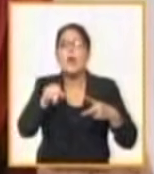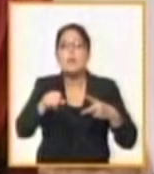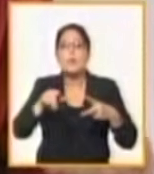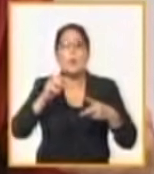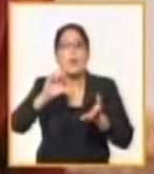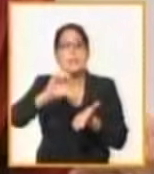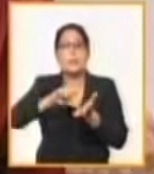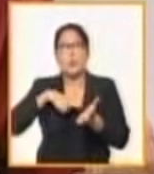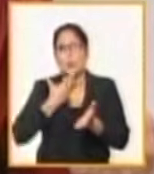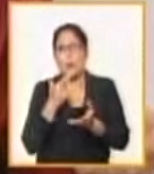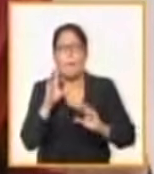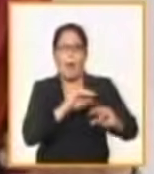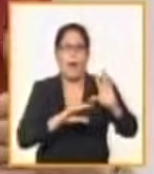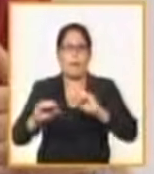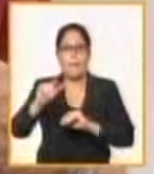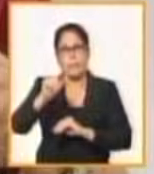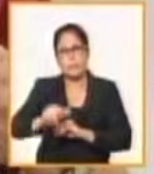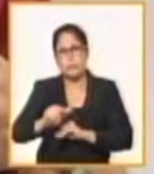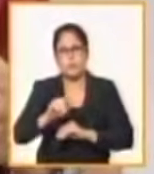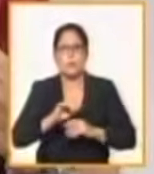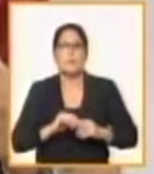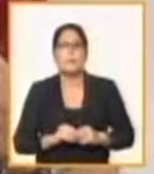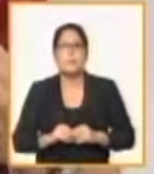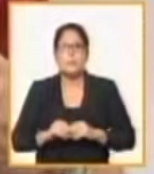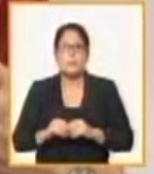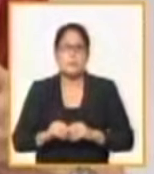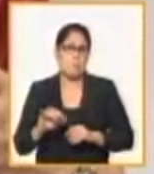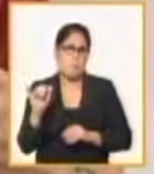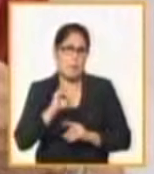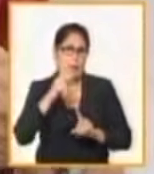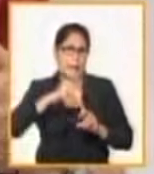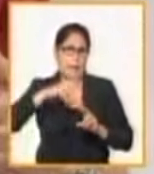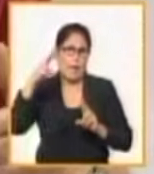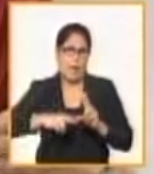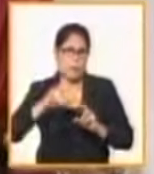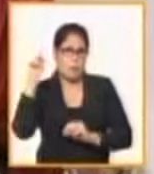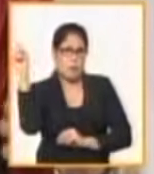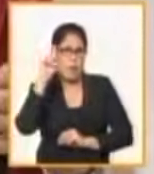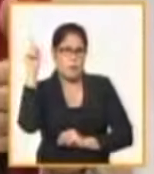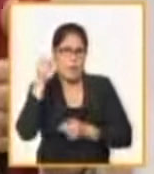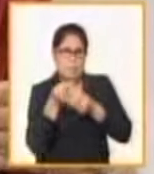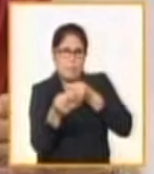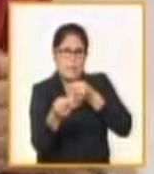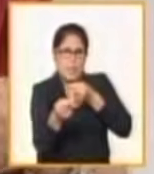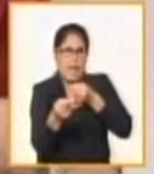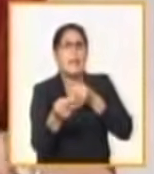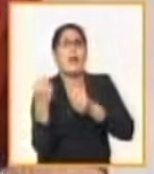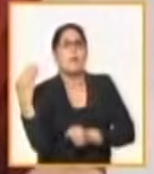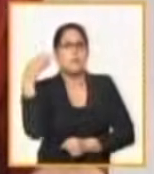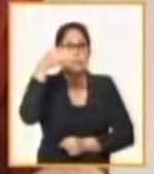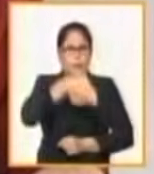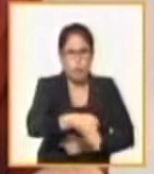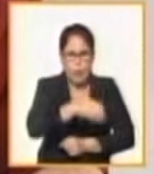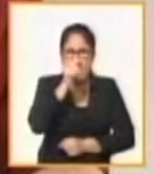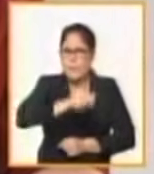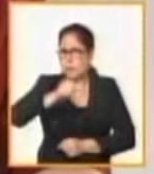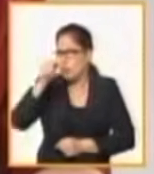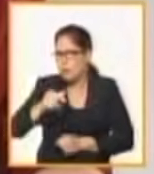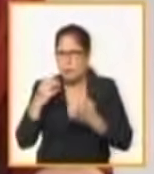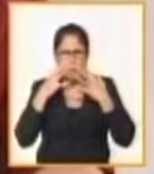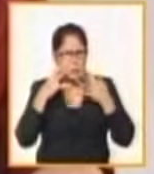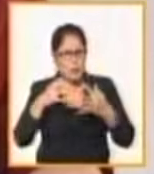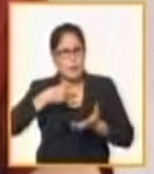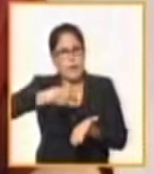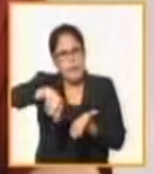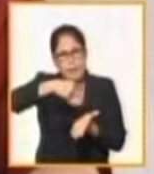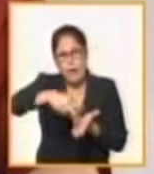de diálogo y un laboratorio. Y el Teatro Nacional, bueno, también Isabel Monal hizo un trabajo extraordinario ahí.